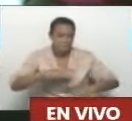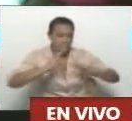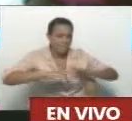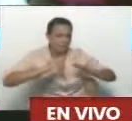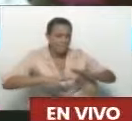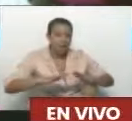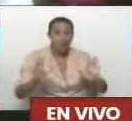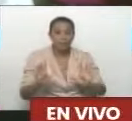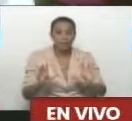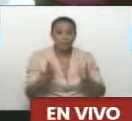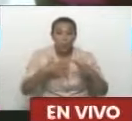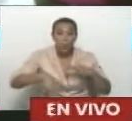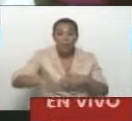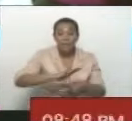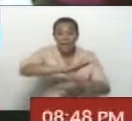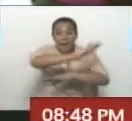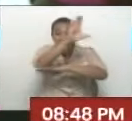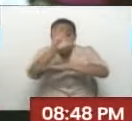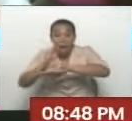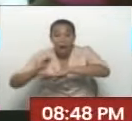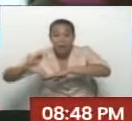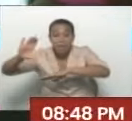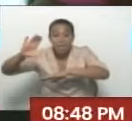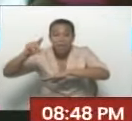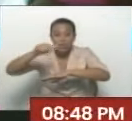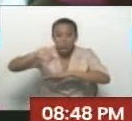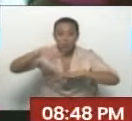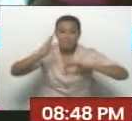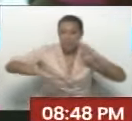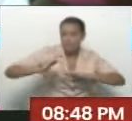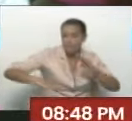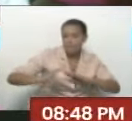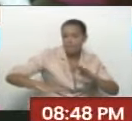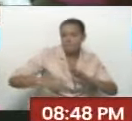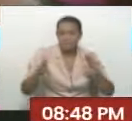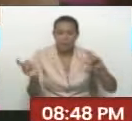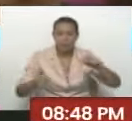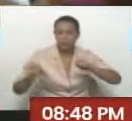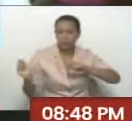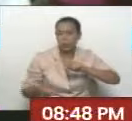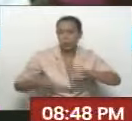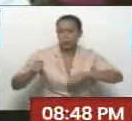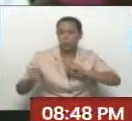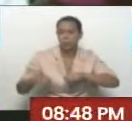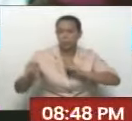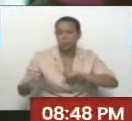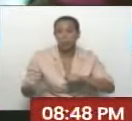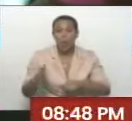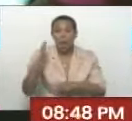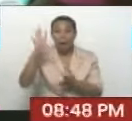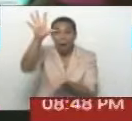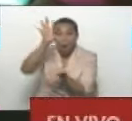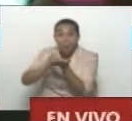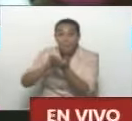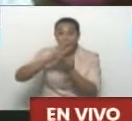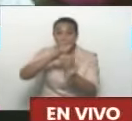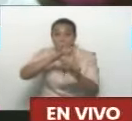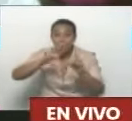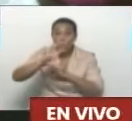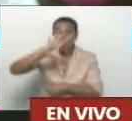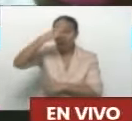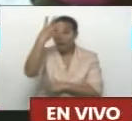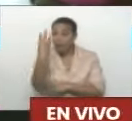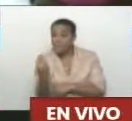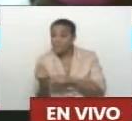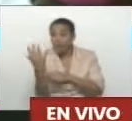que forma parte de la cuenca caribeña. Entonces nuestros tambores, nuestra musicalidad afrocaribe, también tendrá una presencia,